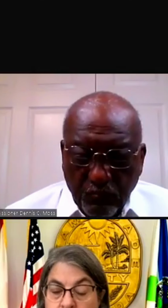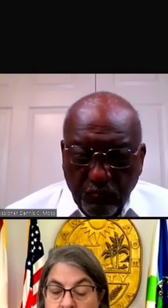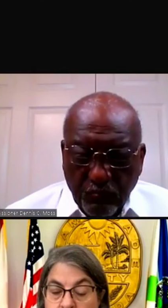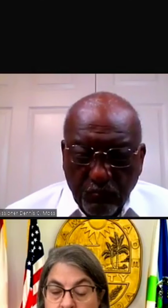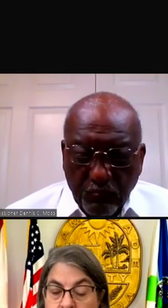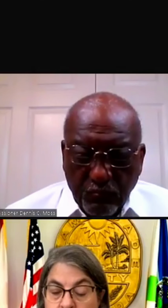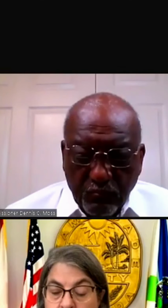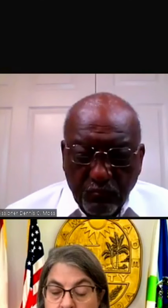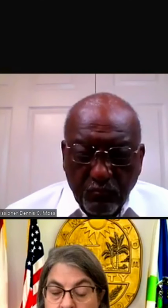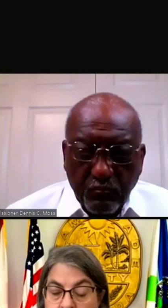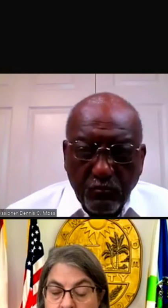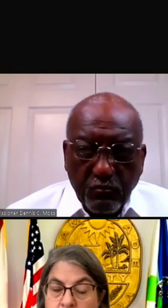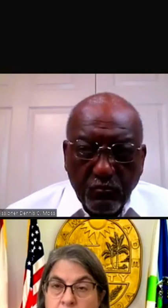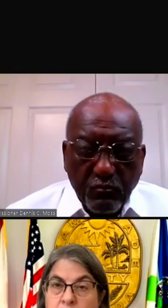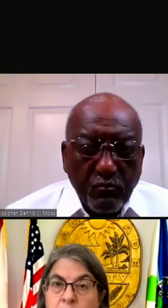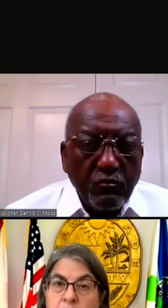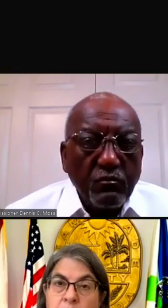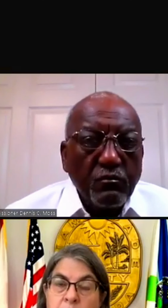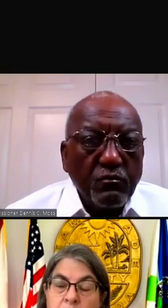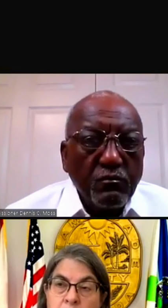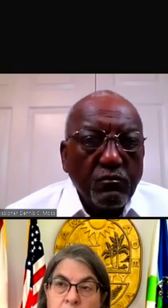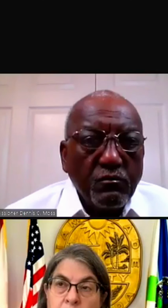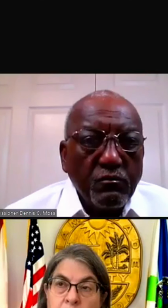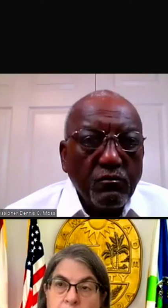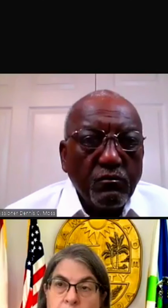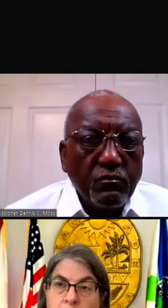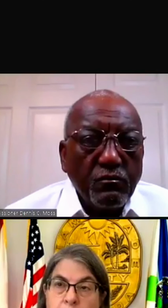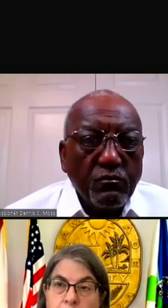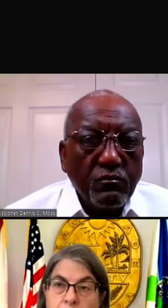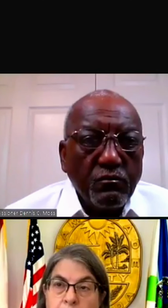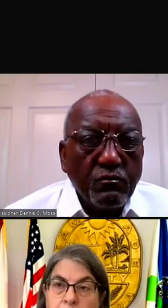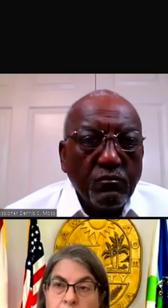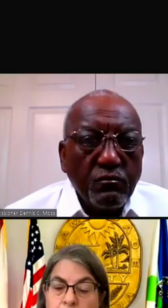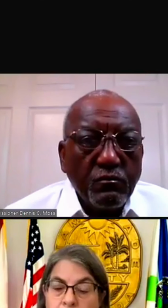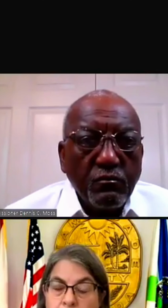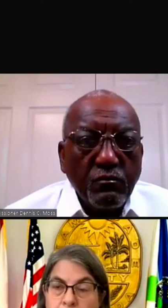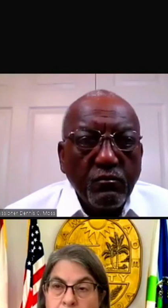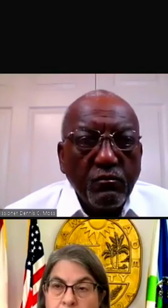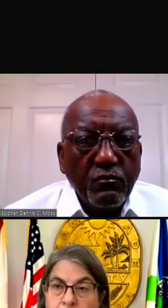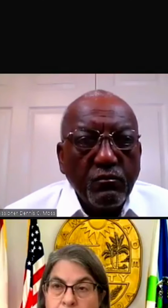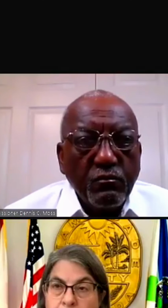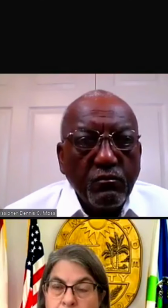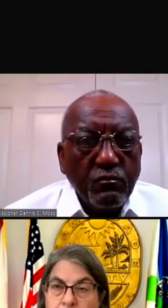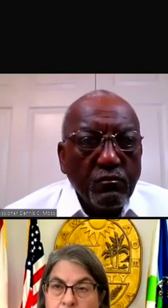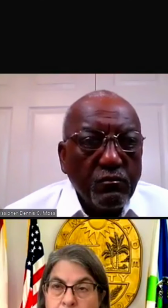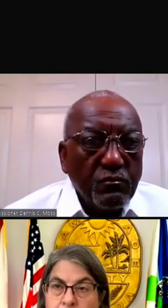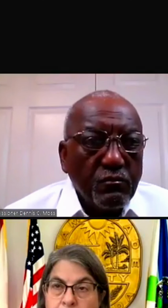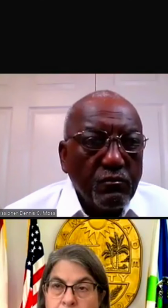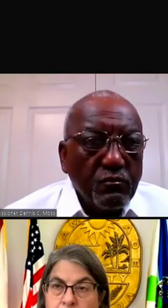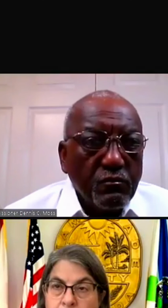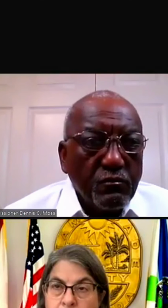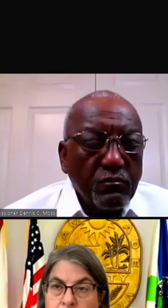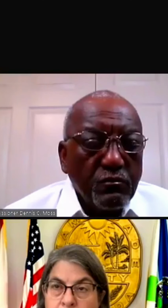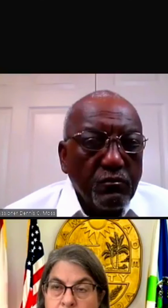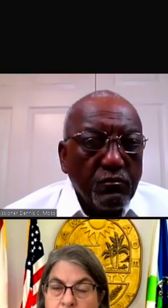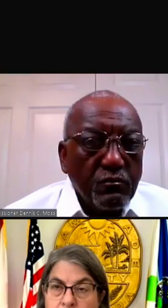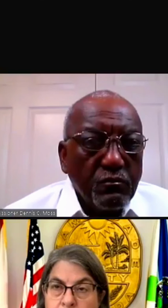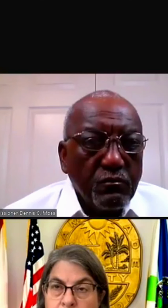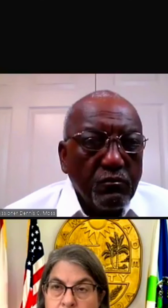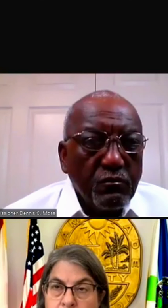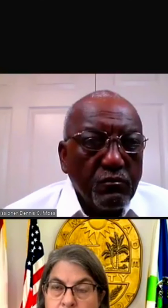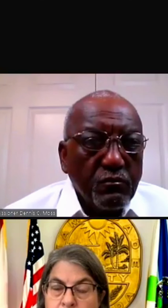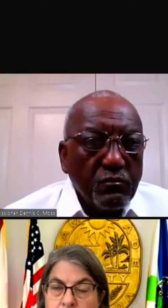noticia, pero sabemos que todo puede cambiar. Hoy vamos a tener vientos tropicales y lluvias fuertes en nuestro condado.